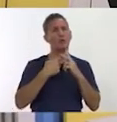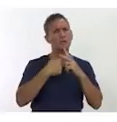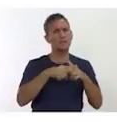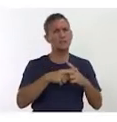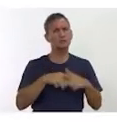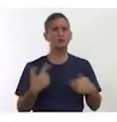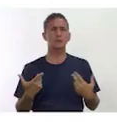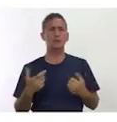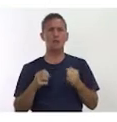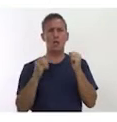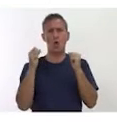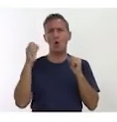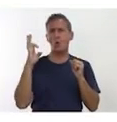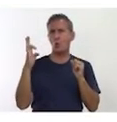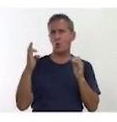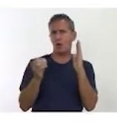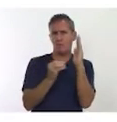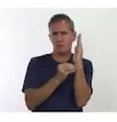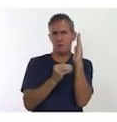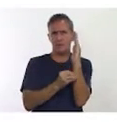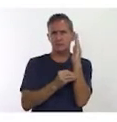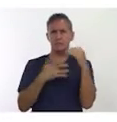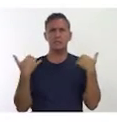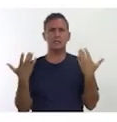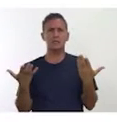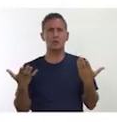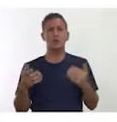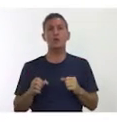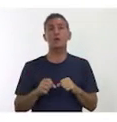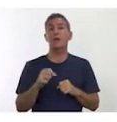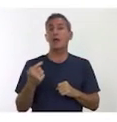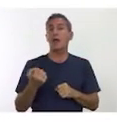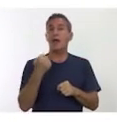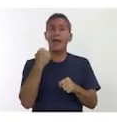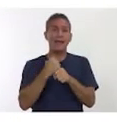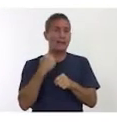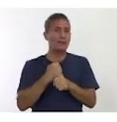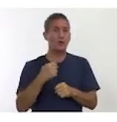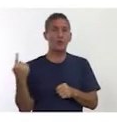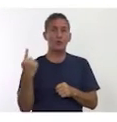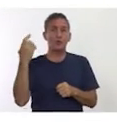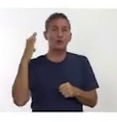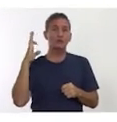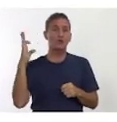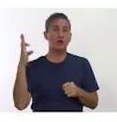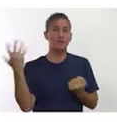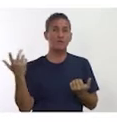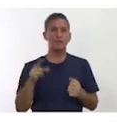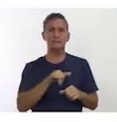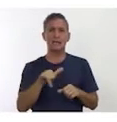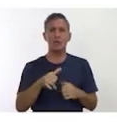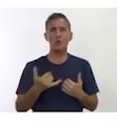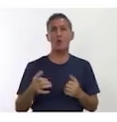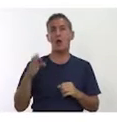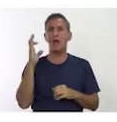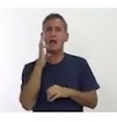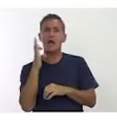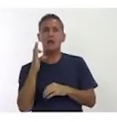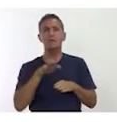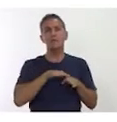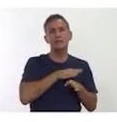trabajo resultante de una fuerza. El trabajo de una sola fuerza es igual a la